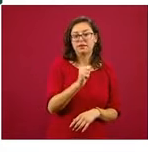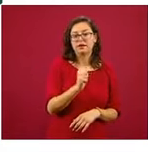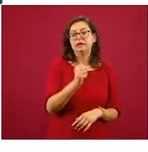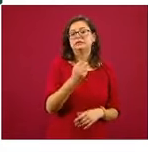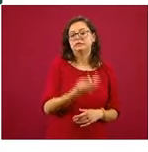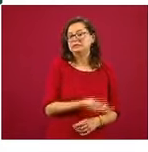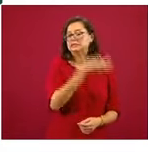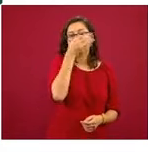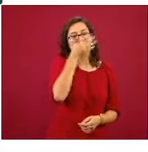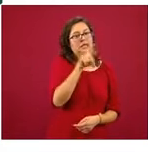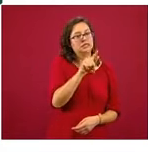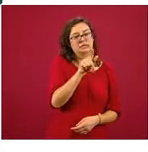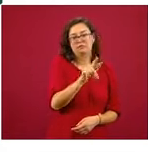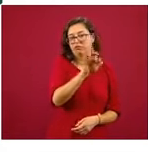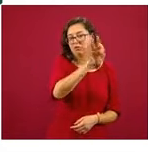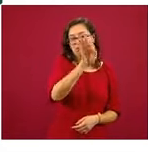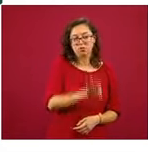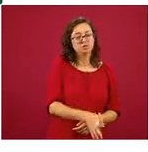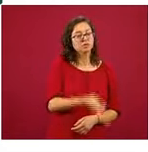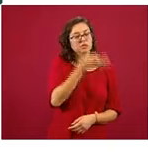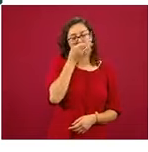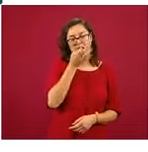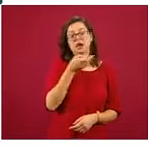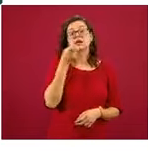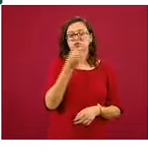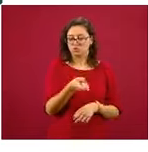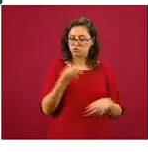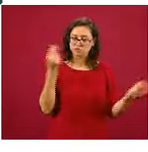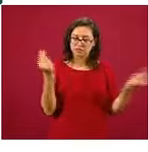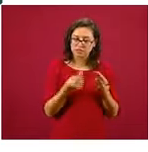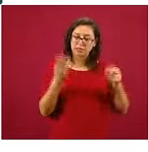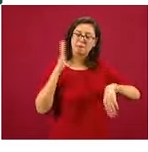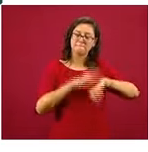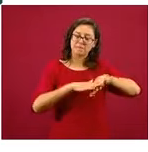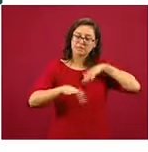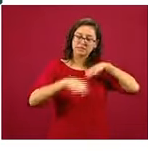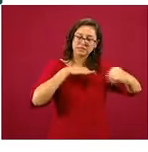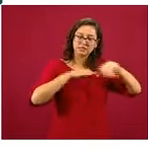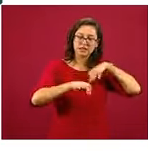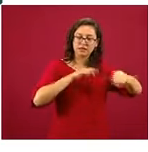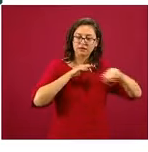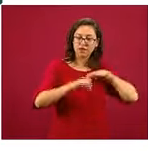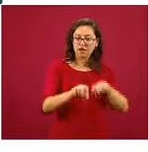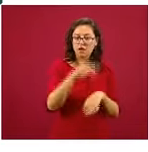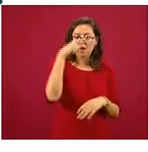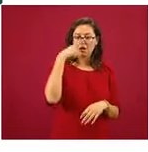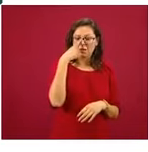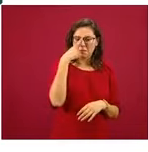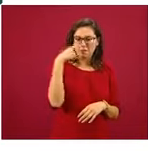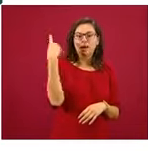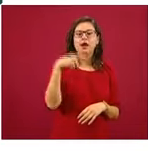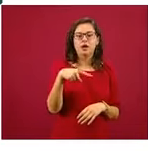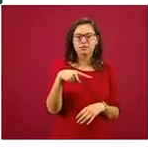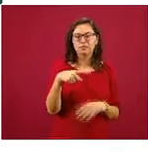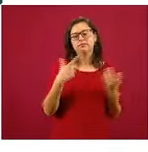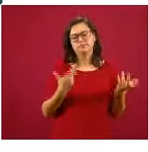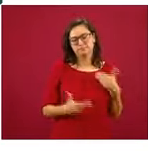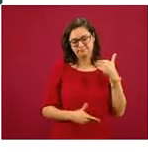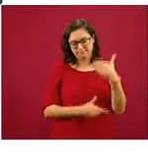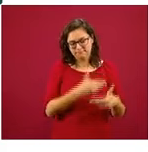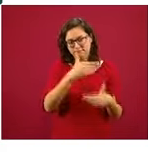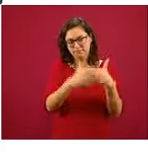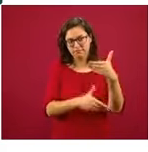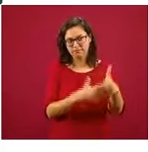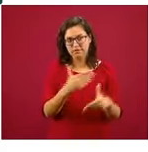en el borderline. Entonces es importante poder todavía trabajar más de cerca con este estado para que en su momento no vaya a